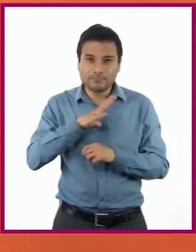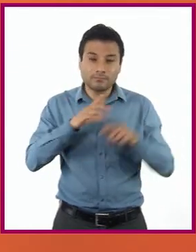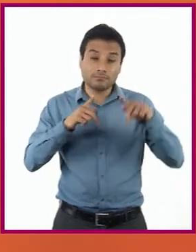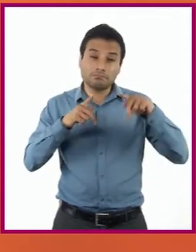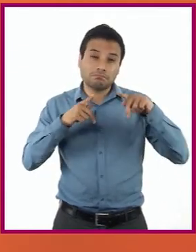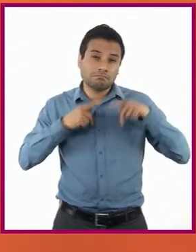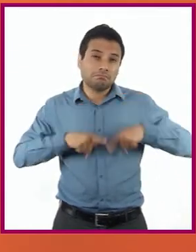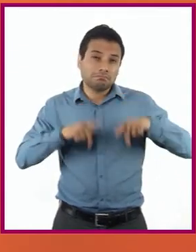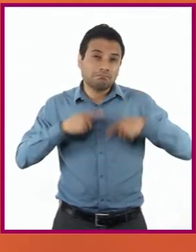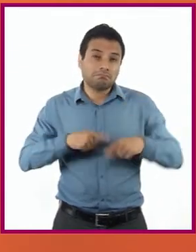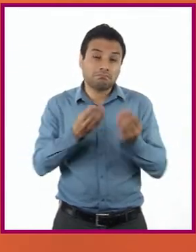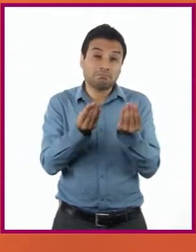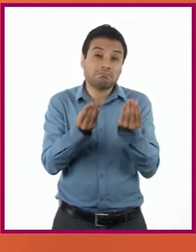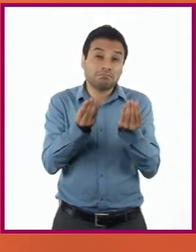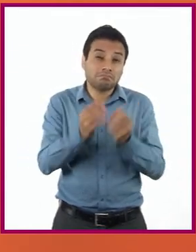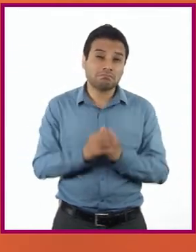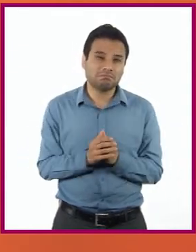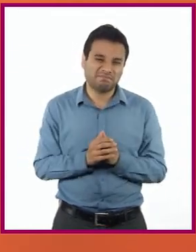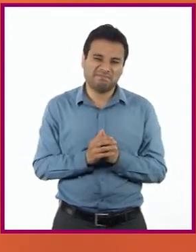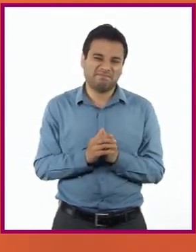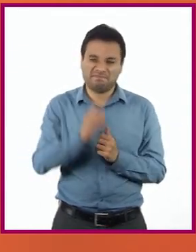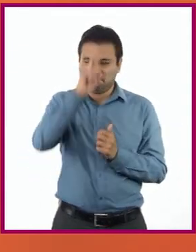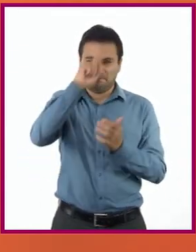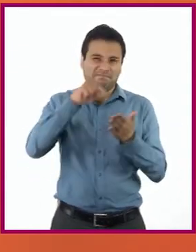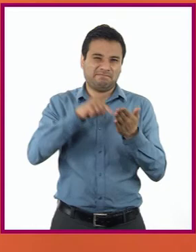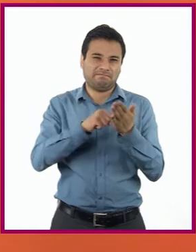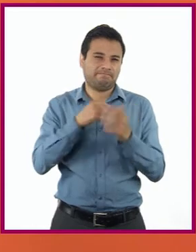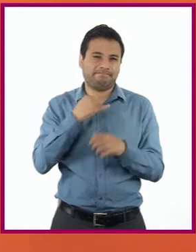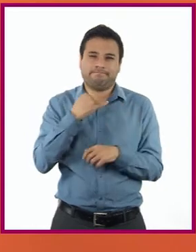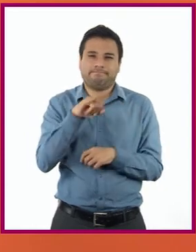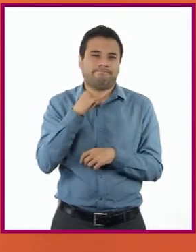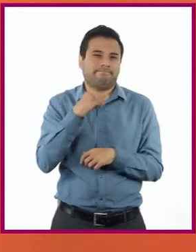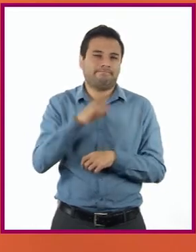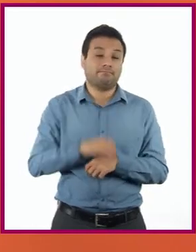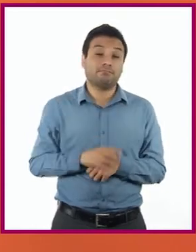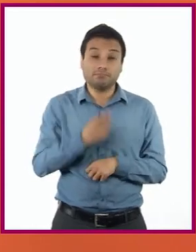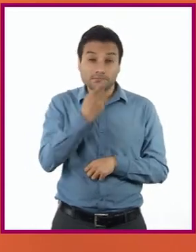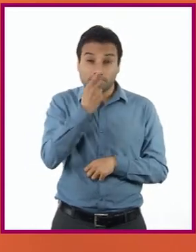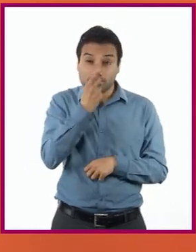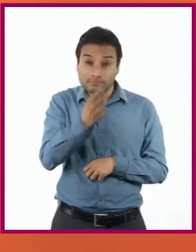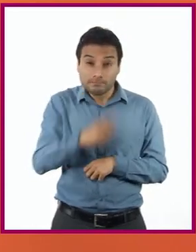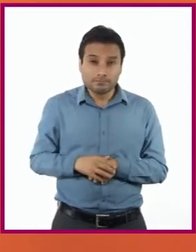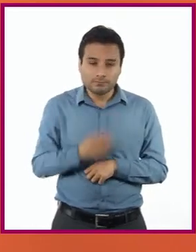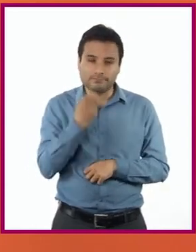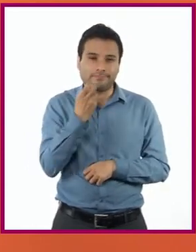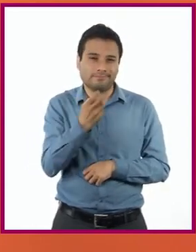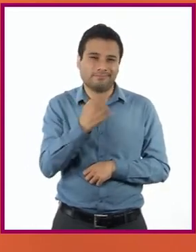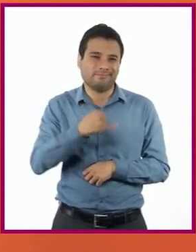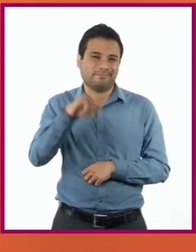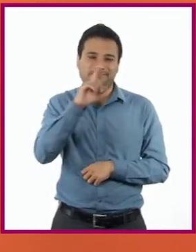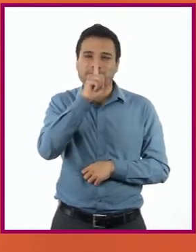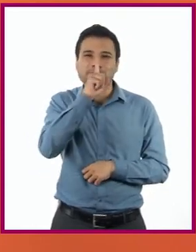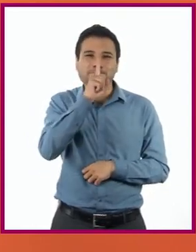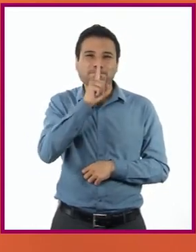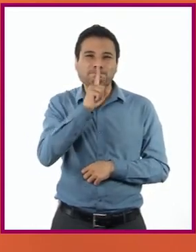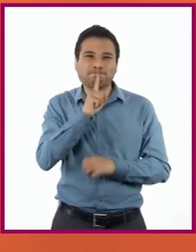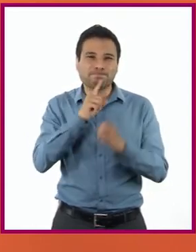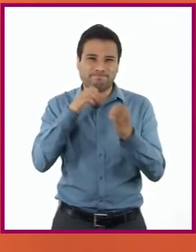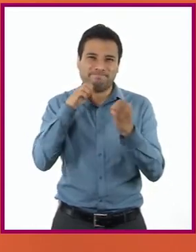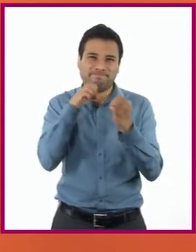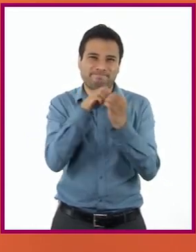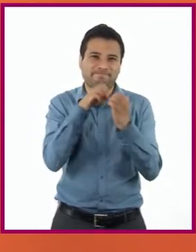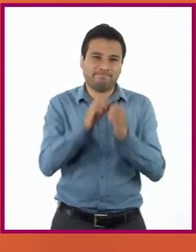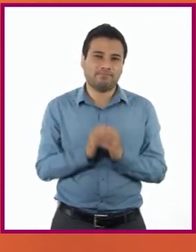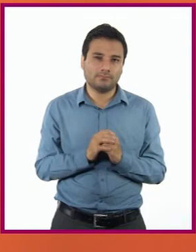Sociedad Internacional de la Tierra Plana seguía incrédula y atribuían todo a un engaño perpetrado por